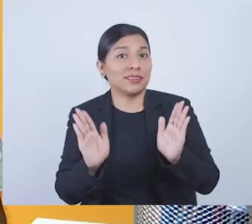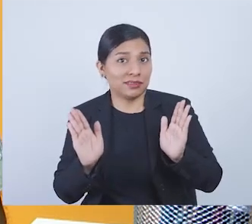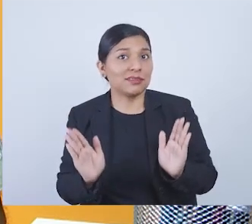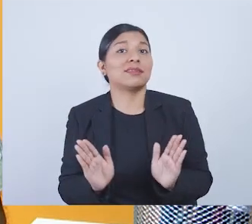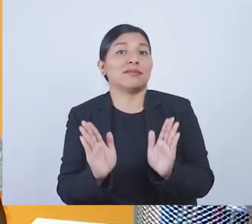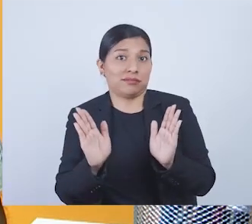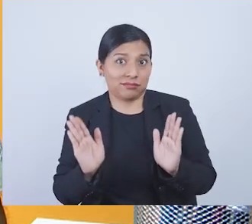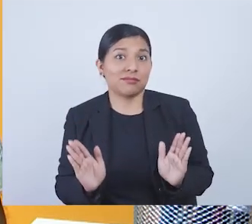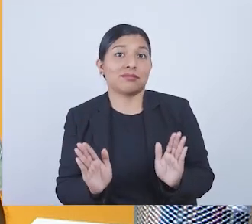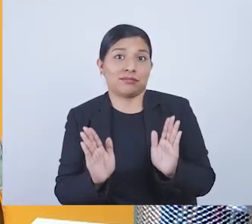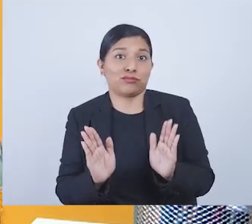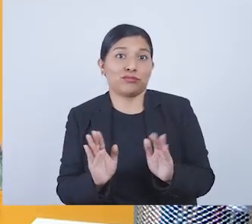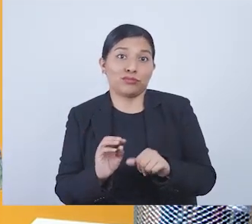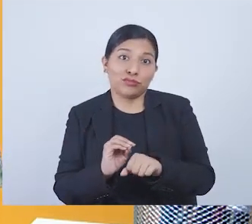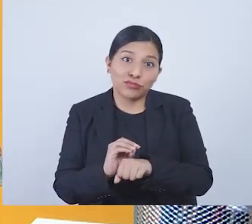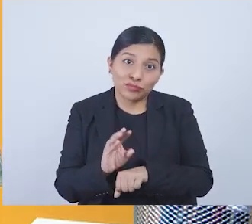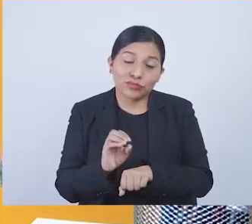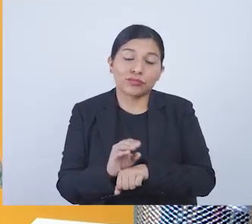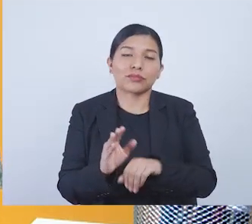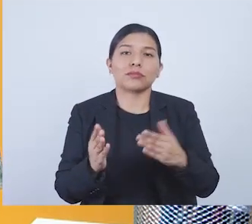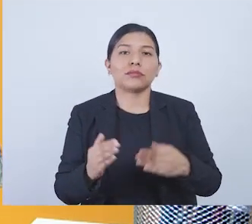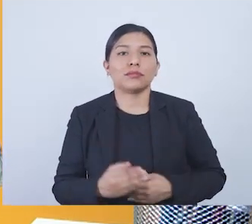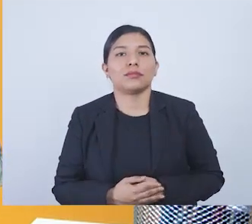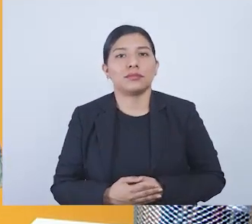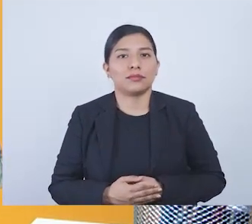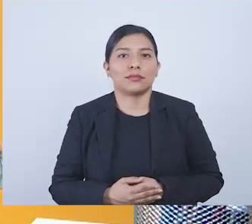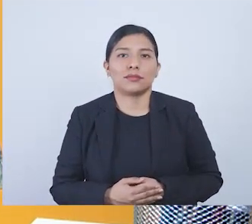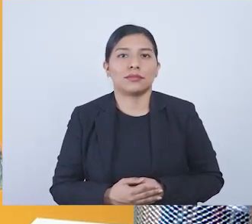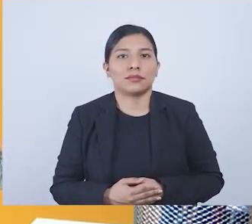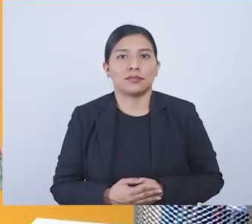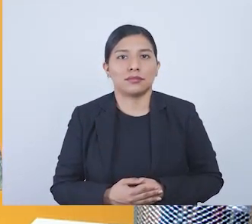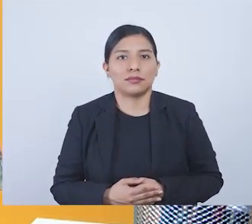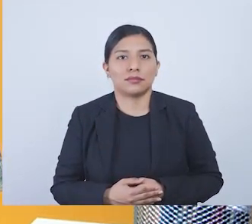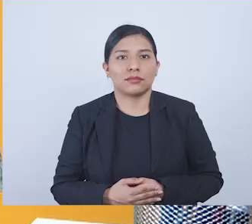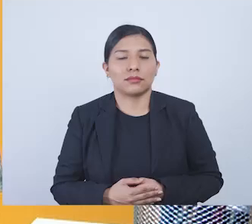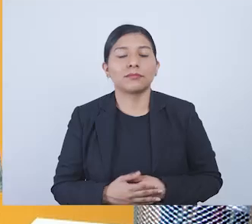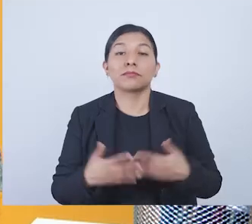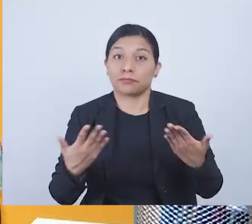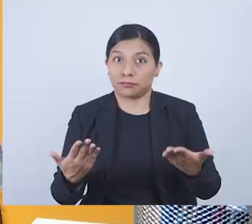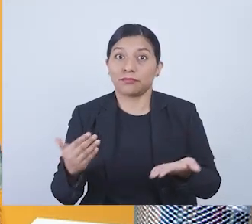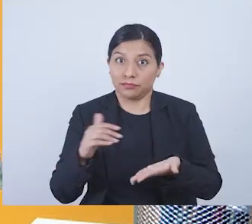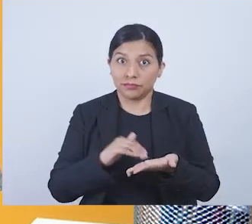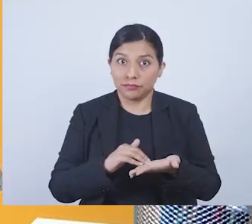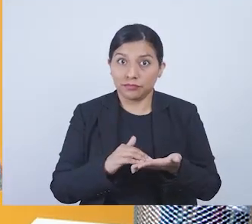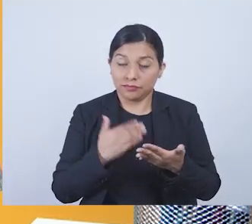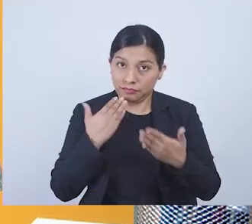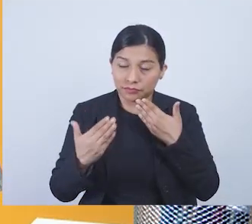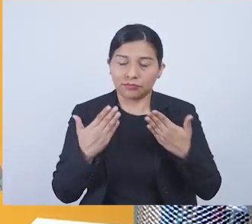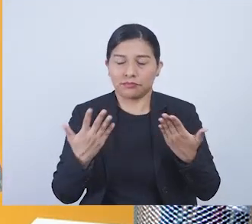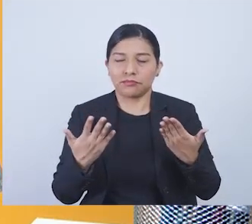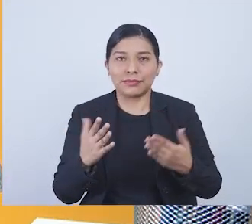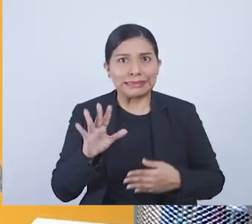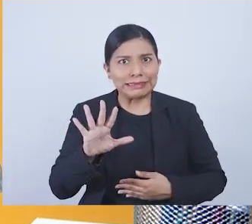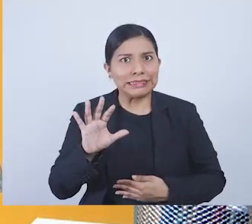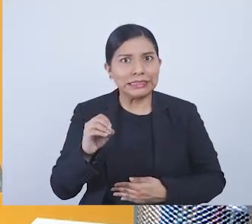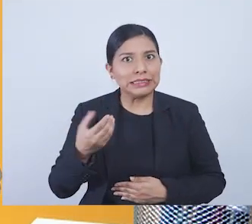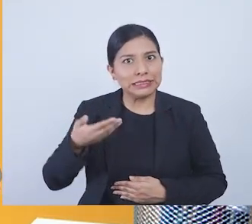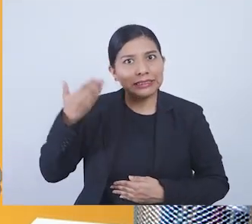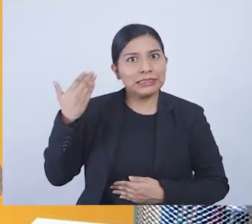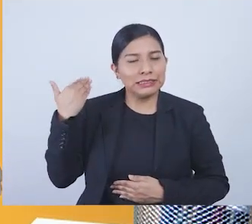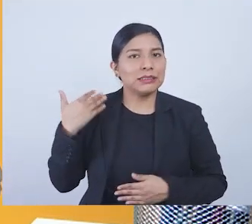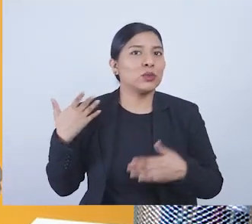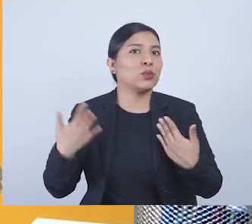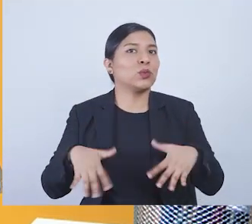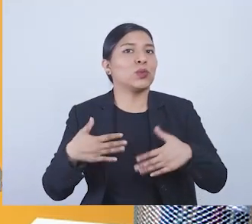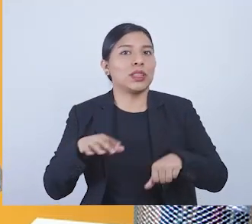asignatura, y en esta cuestión debemos de ver que, repito, En 50 años han pasado varios